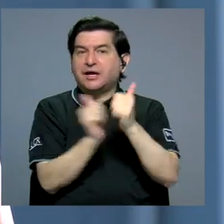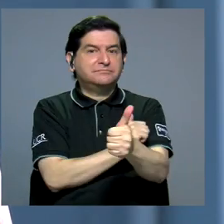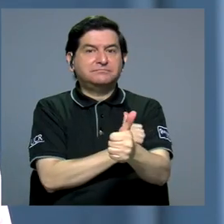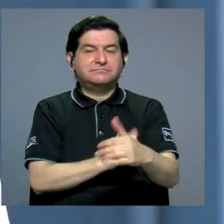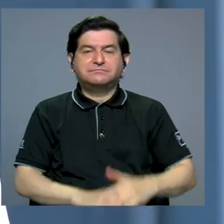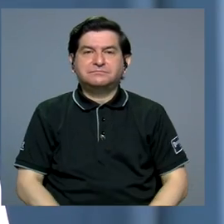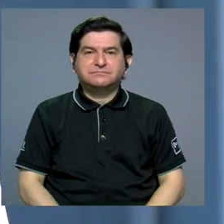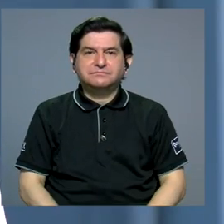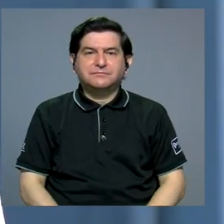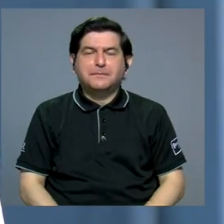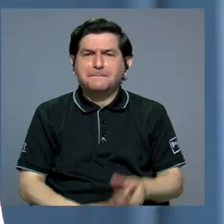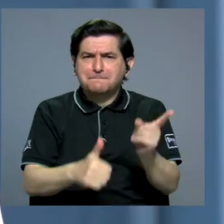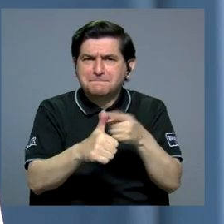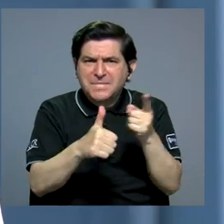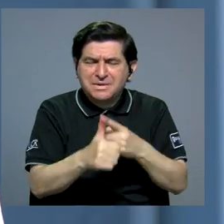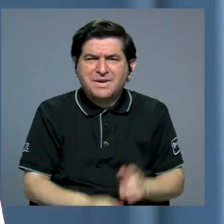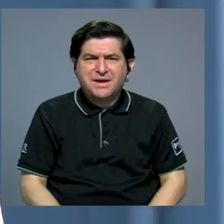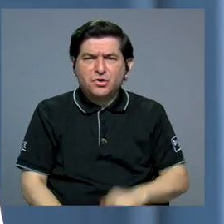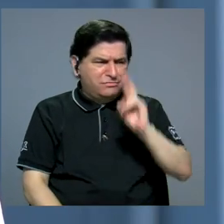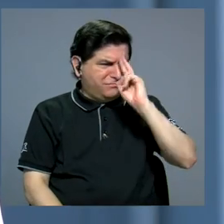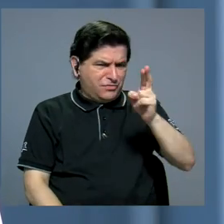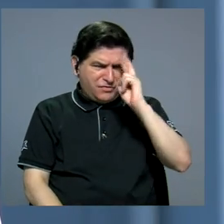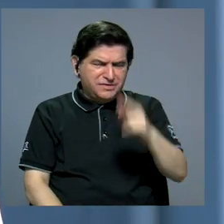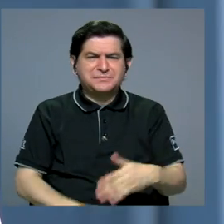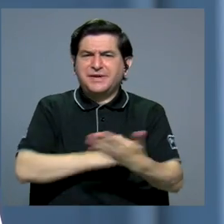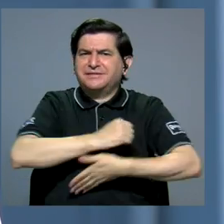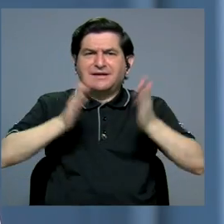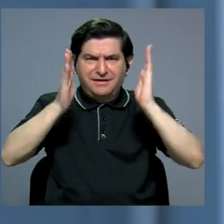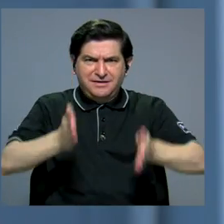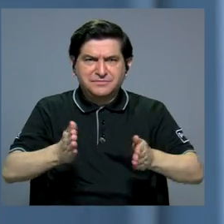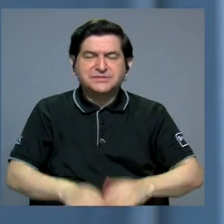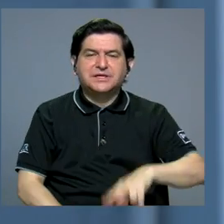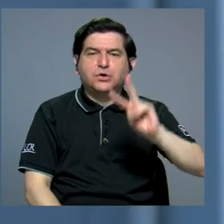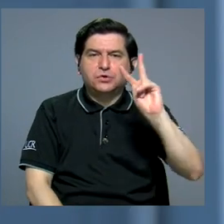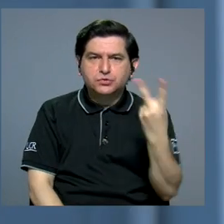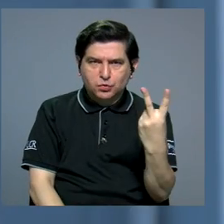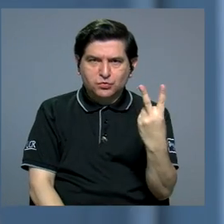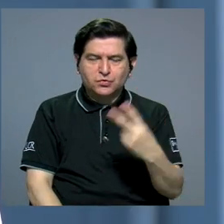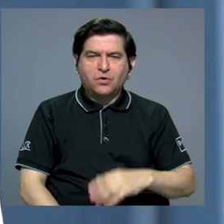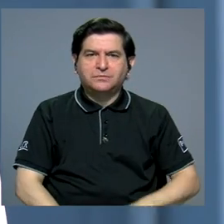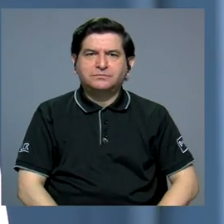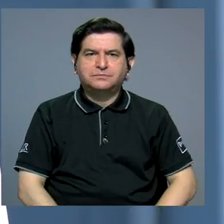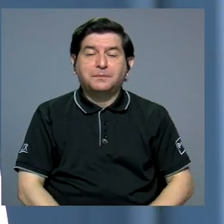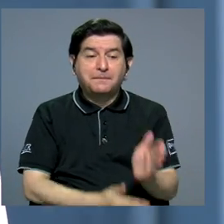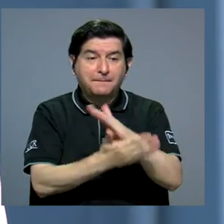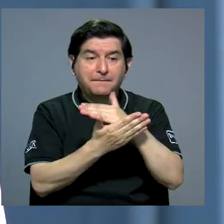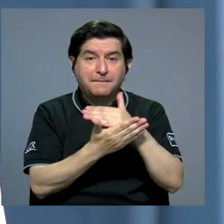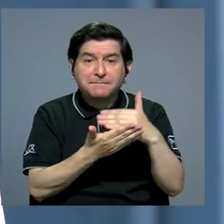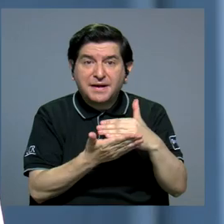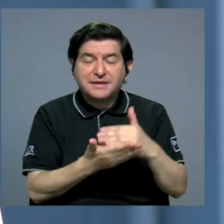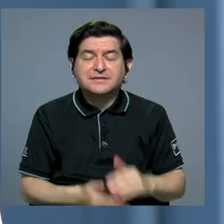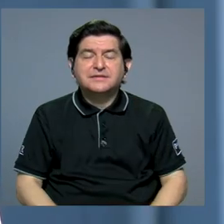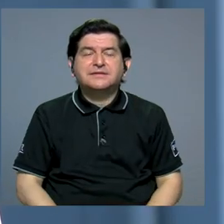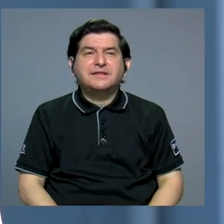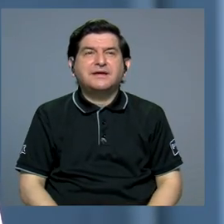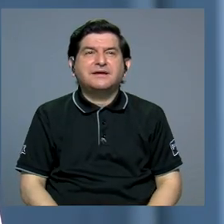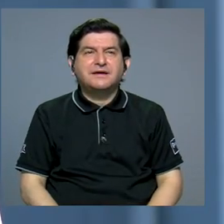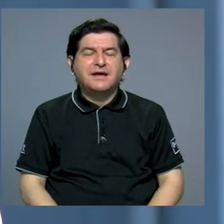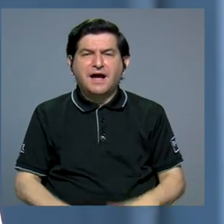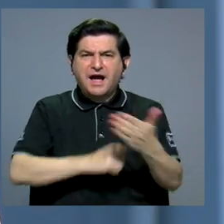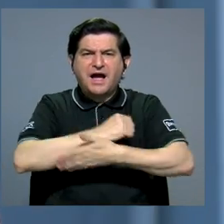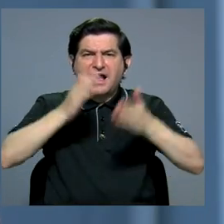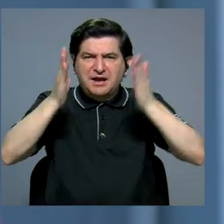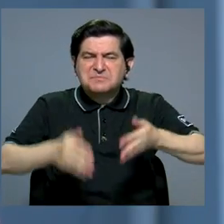superada. Esa es una idea, primero, que es irrespetuosa al campesino. Segundo, parte del hecho